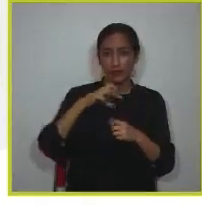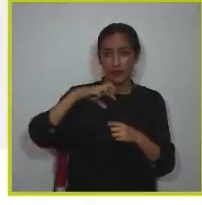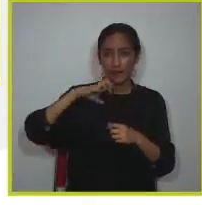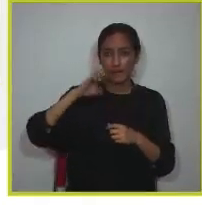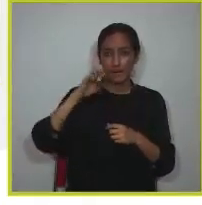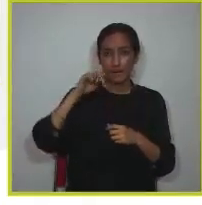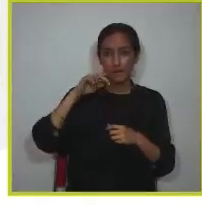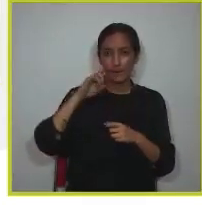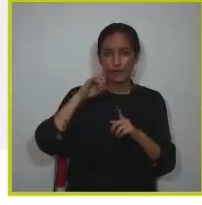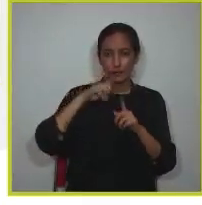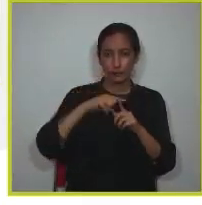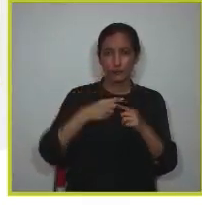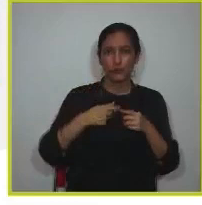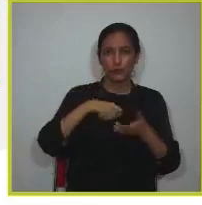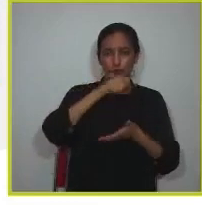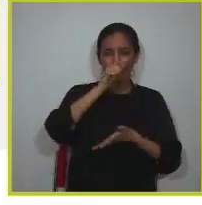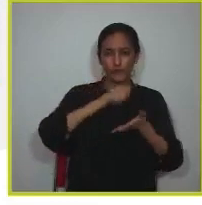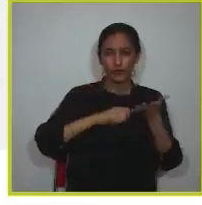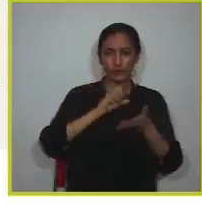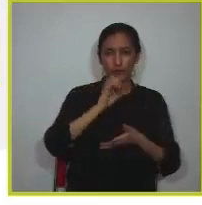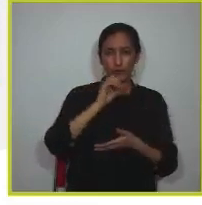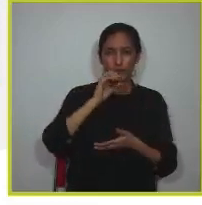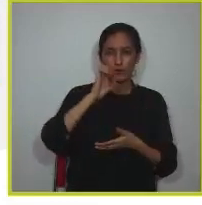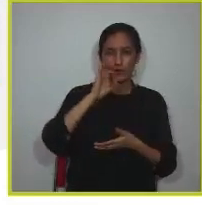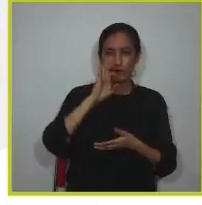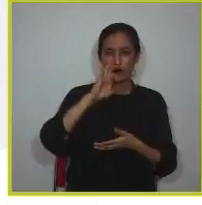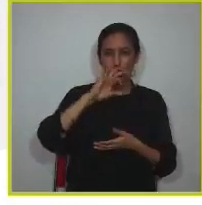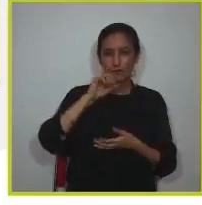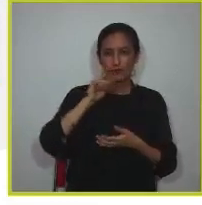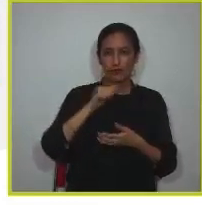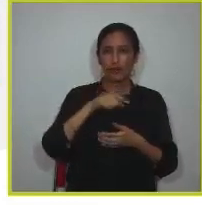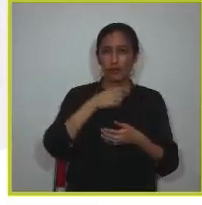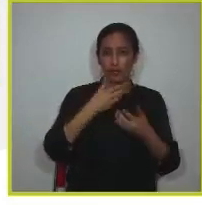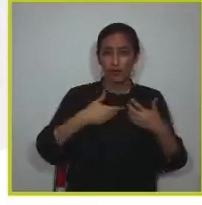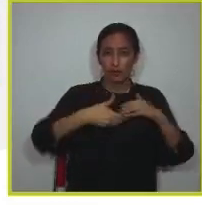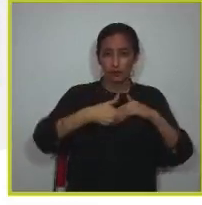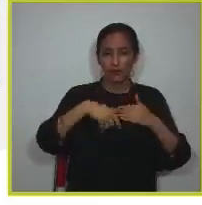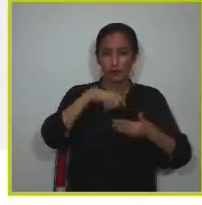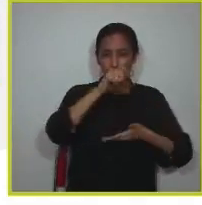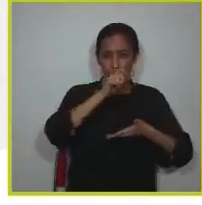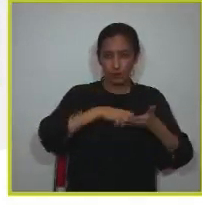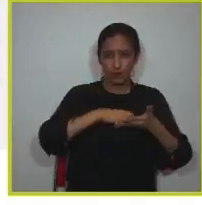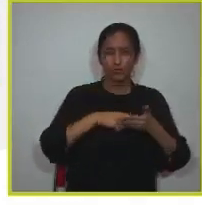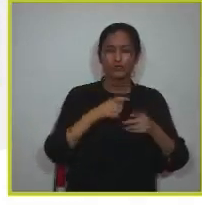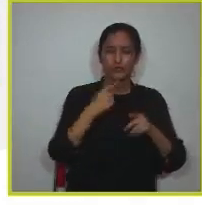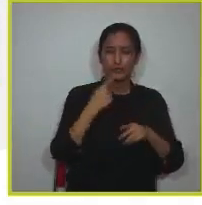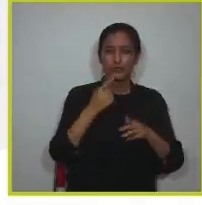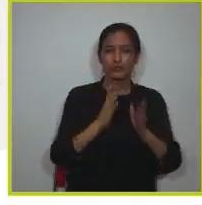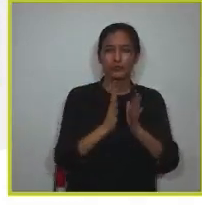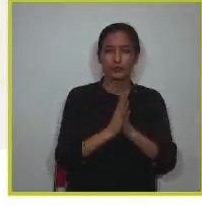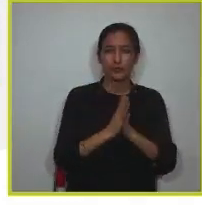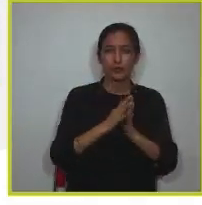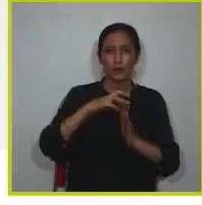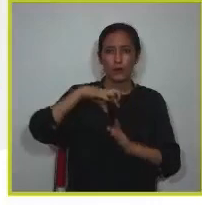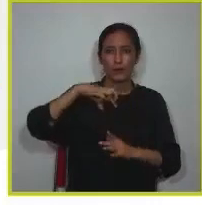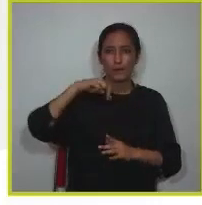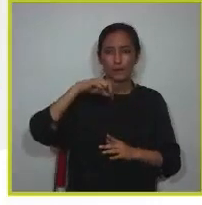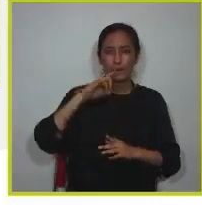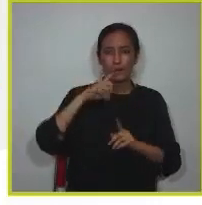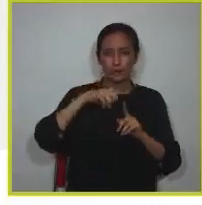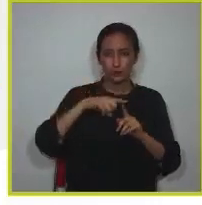tiene firmado con el oefa que este organismo solicita la intervención del penut para